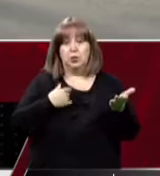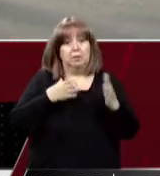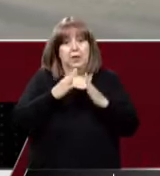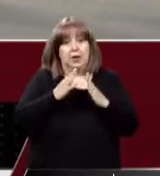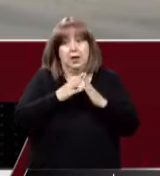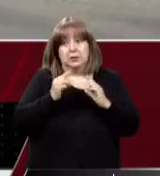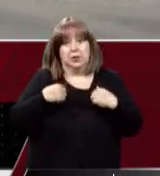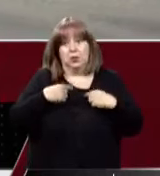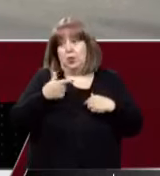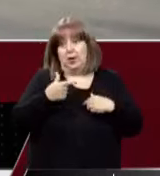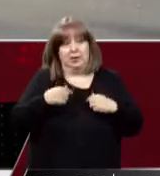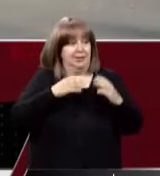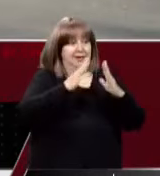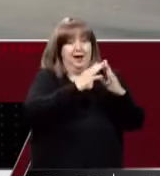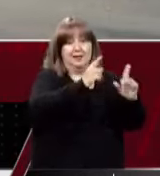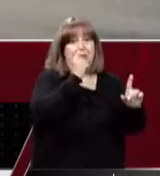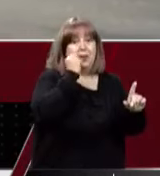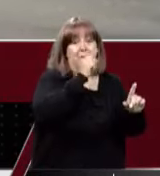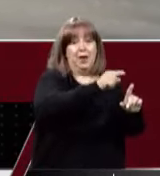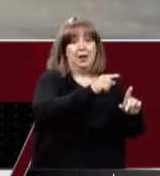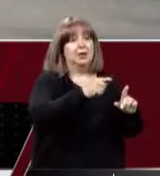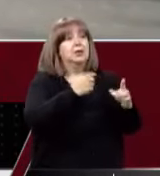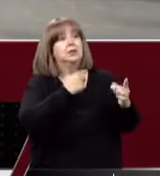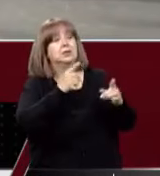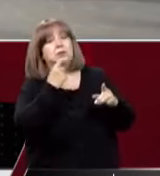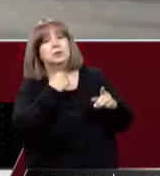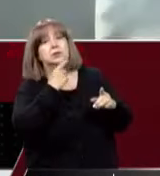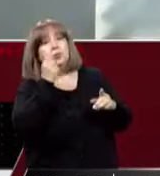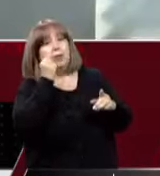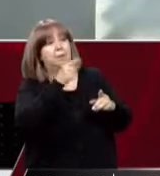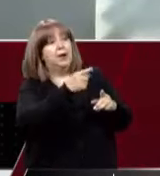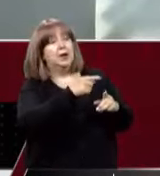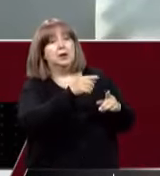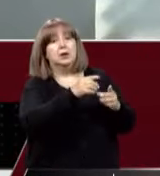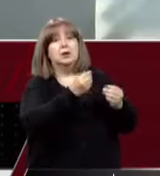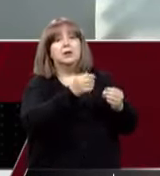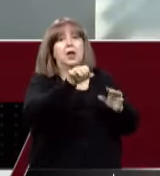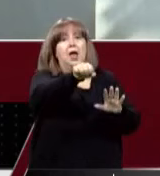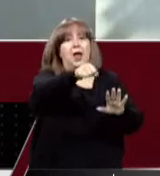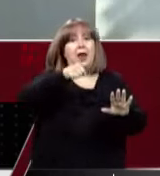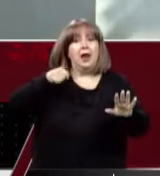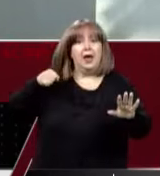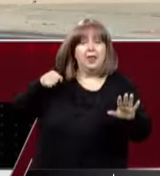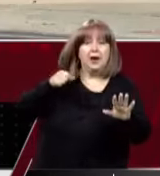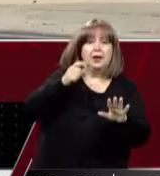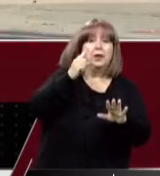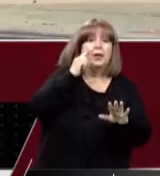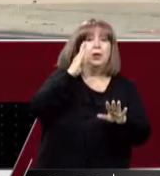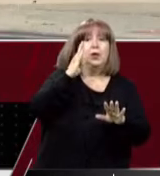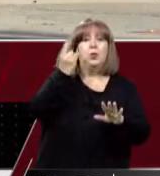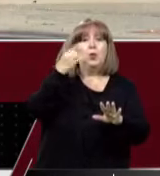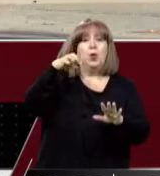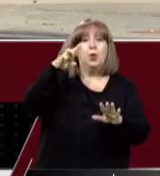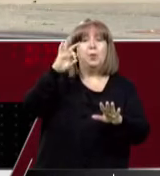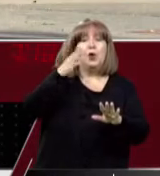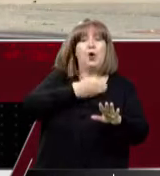porque estuvo con su papá. Su papá le preguntaron a él, le dijo que no, que él en su heladera solamente tenía ibuprofeno. O